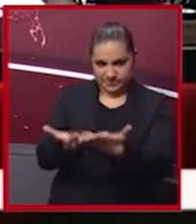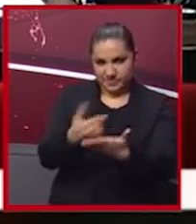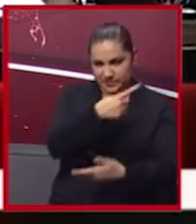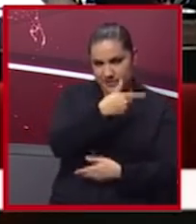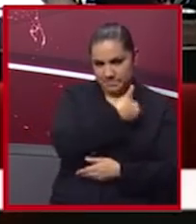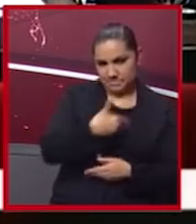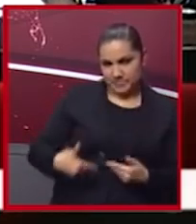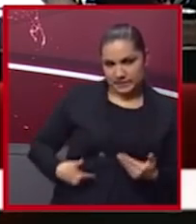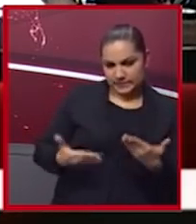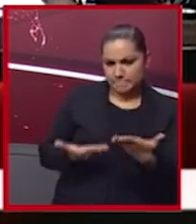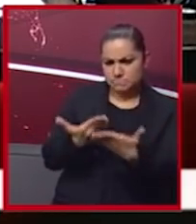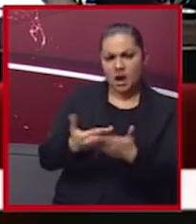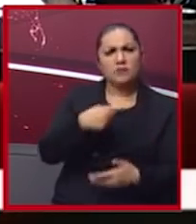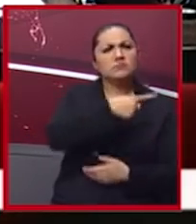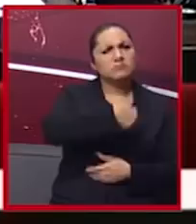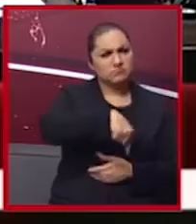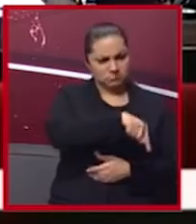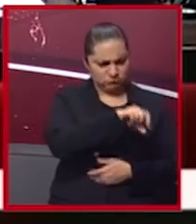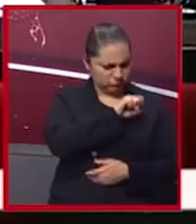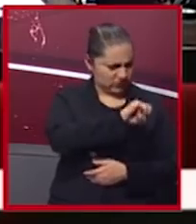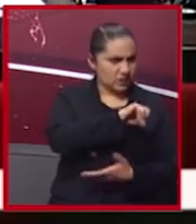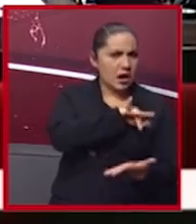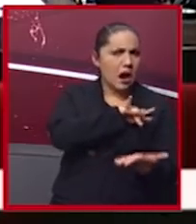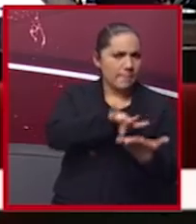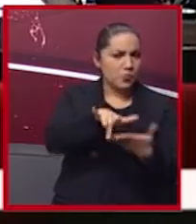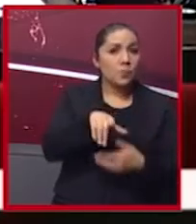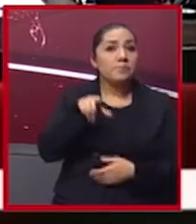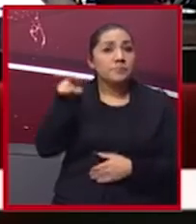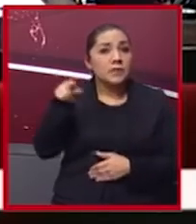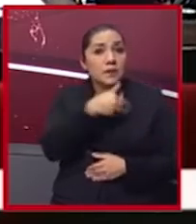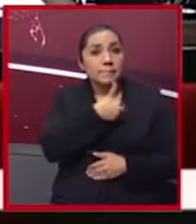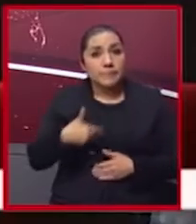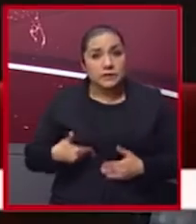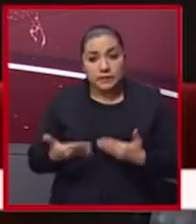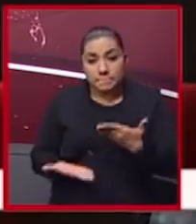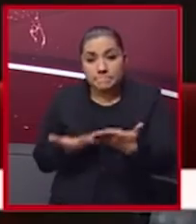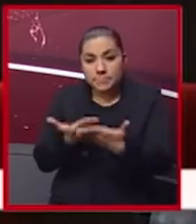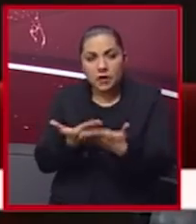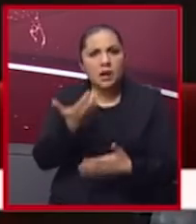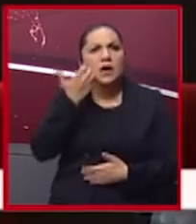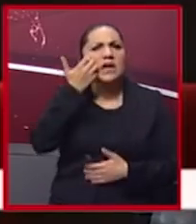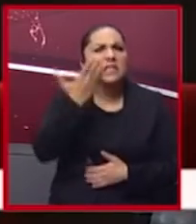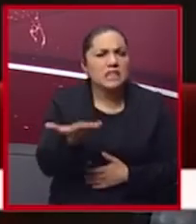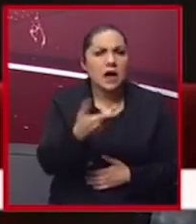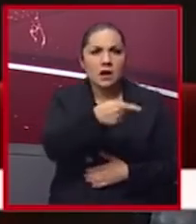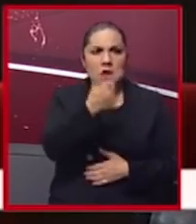cual dijo busca eliminar la burocracia excesiva, el despilfarro y la corrupción.